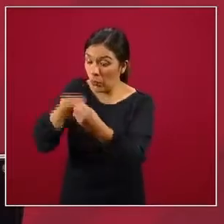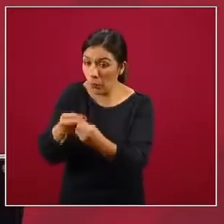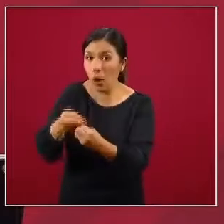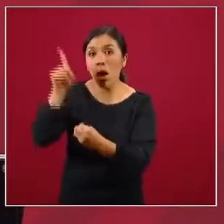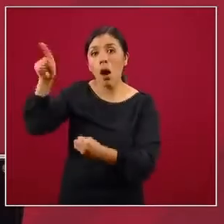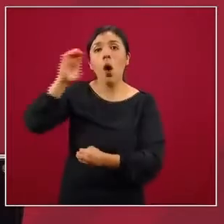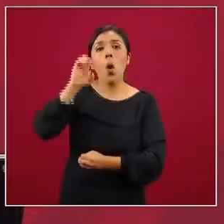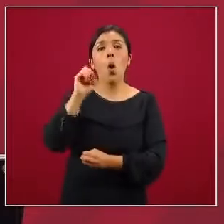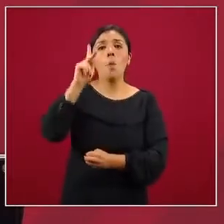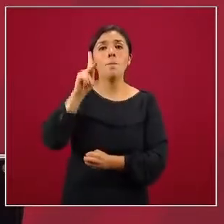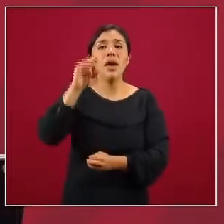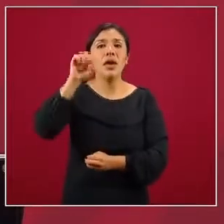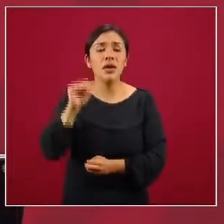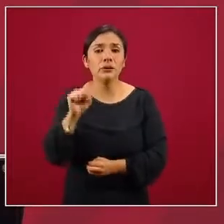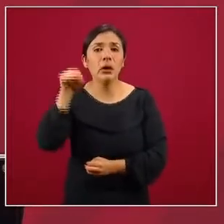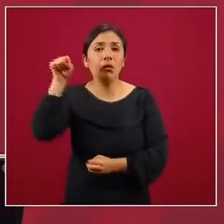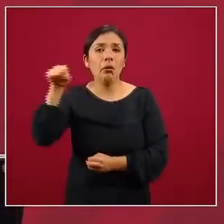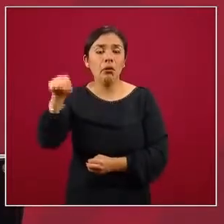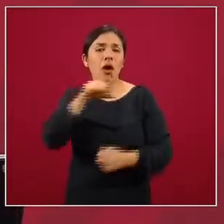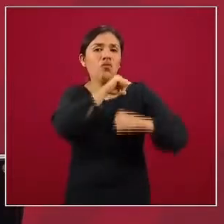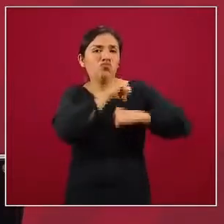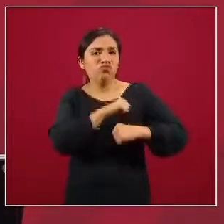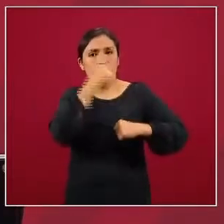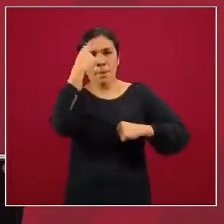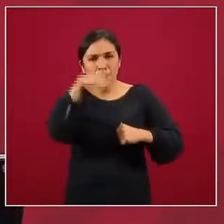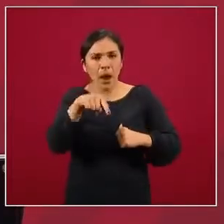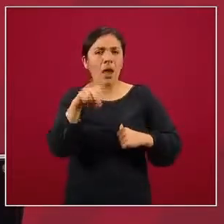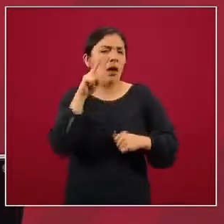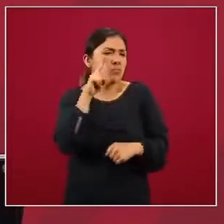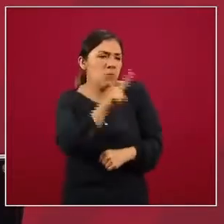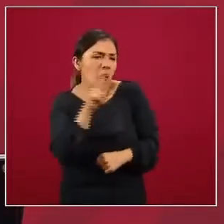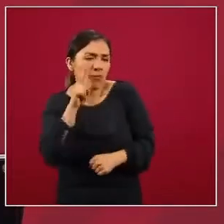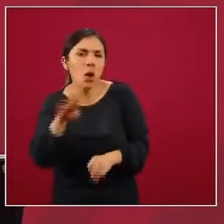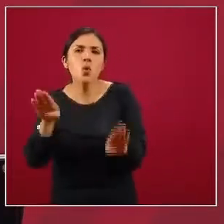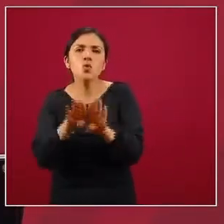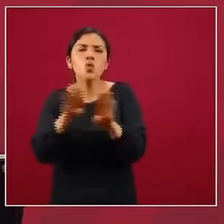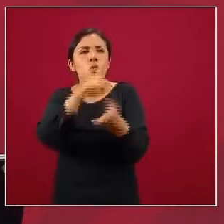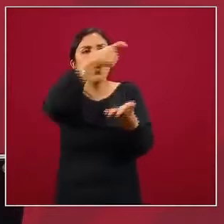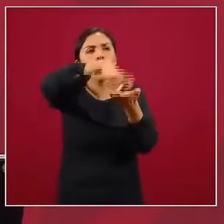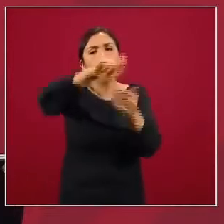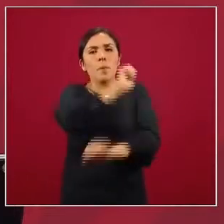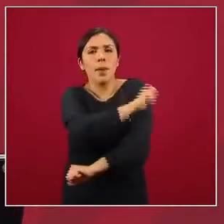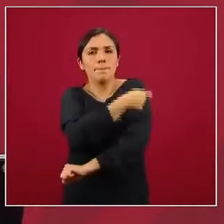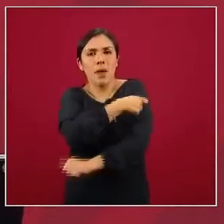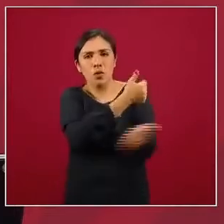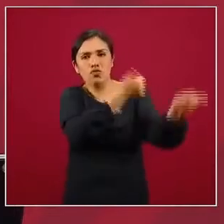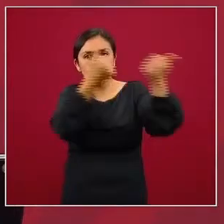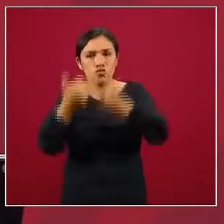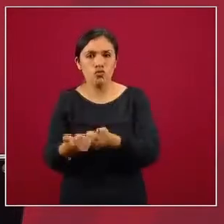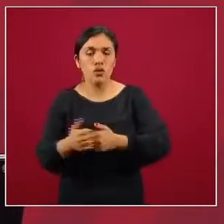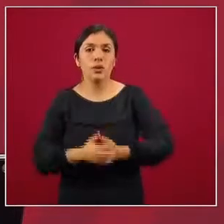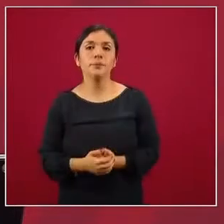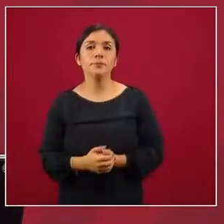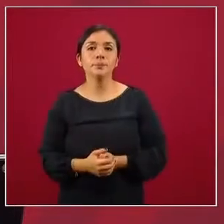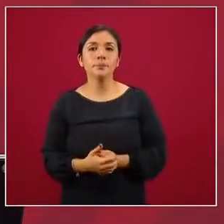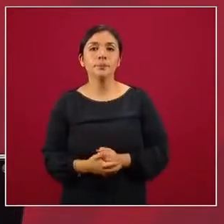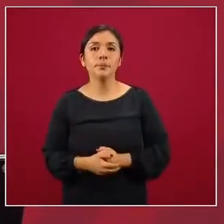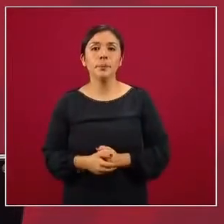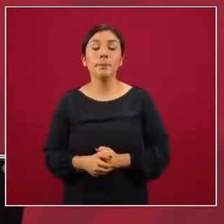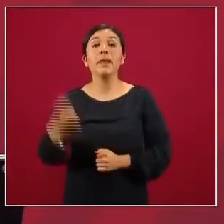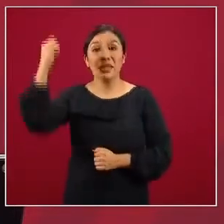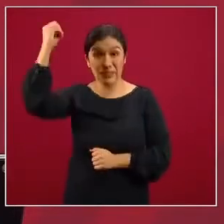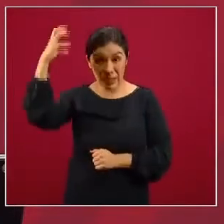la Organización Panamericana de la Salud va a canalizar la oportunidad de adquirir la vacuna de COVID.